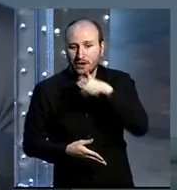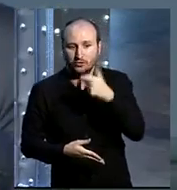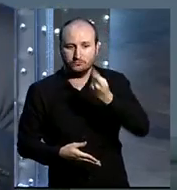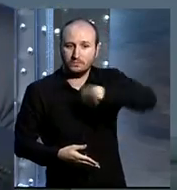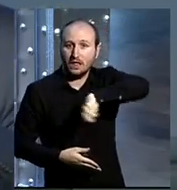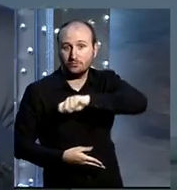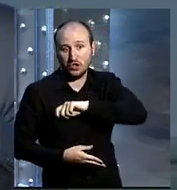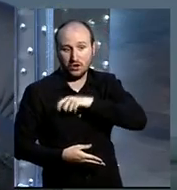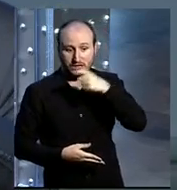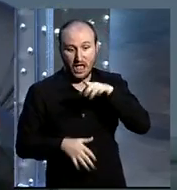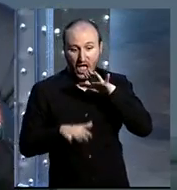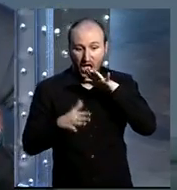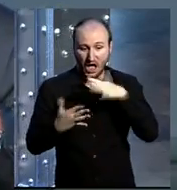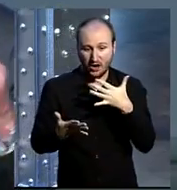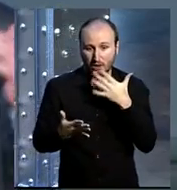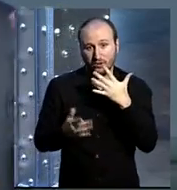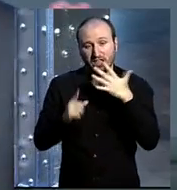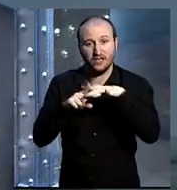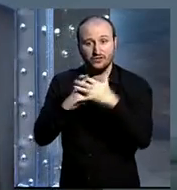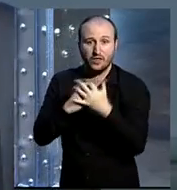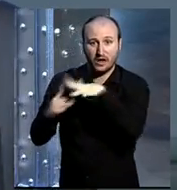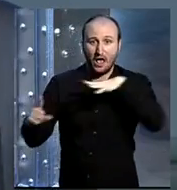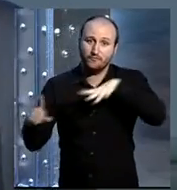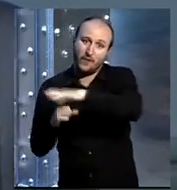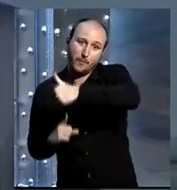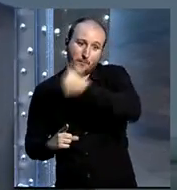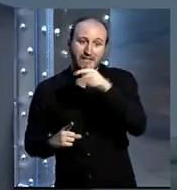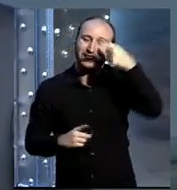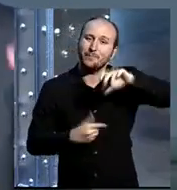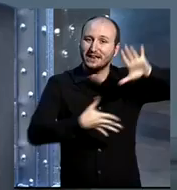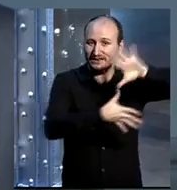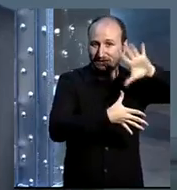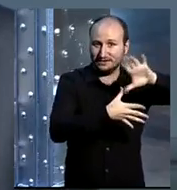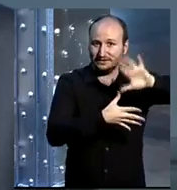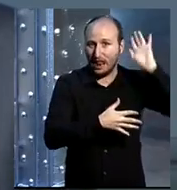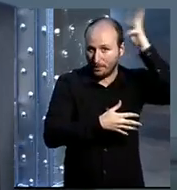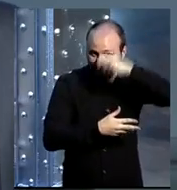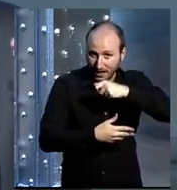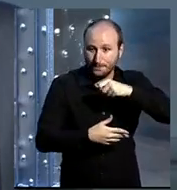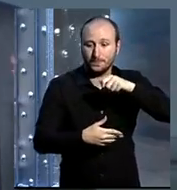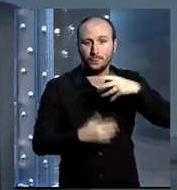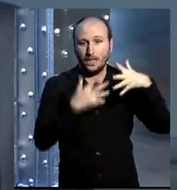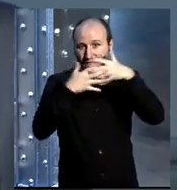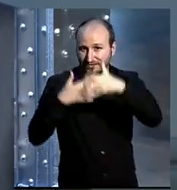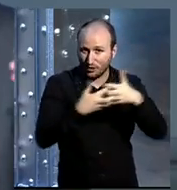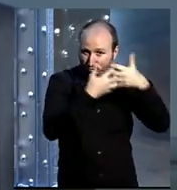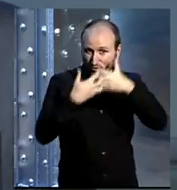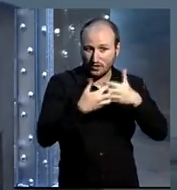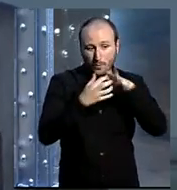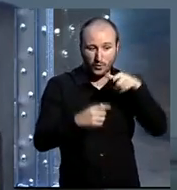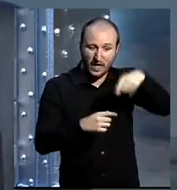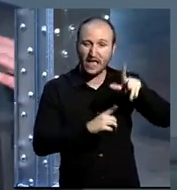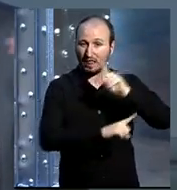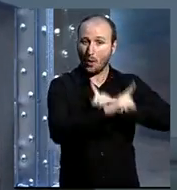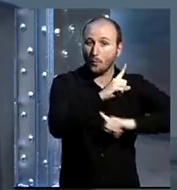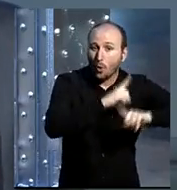vamos, digamos que haya más una influencia mayor, y en Estados Unidos, en tanto en cuanto muchas de las cosas, muchos de los problemas